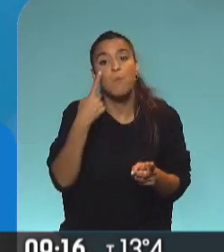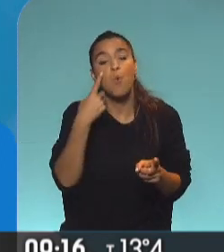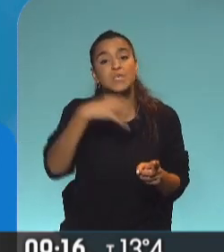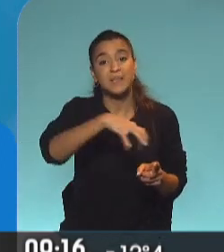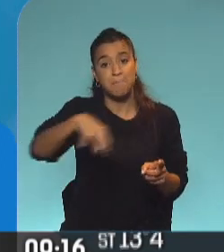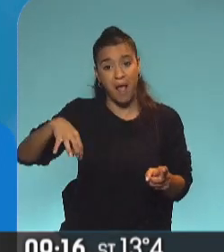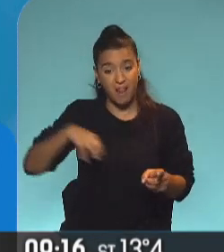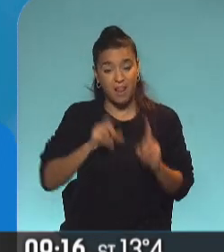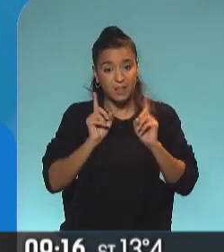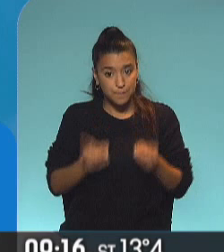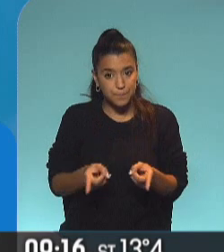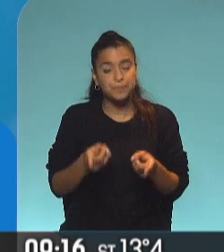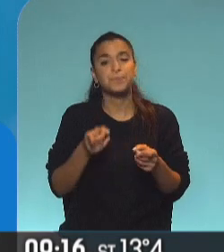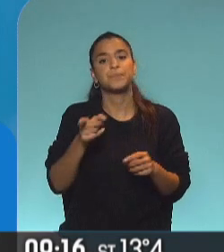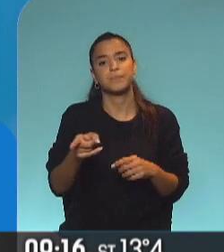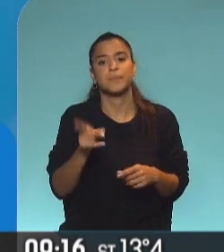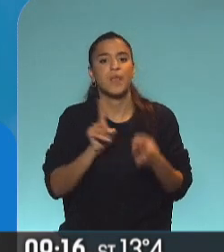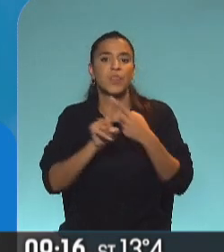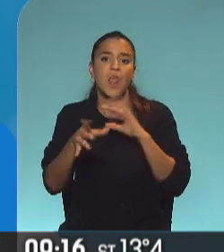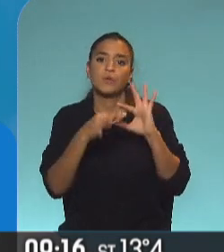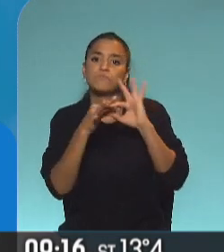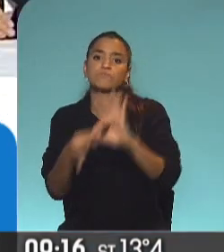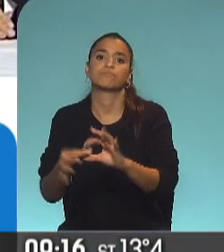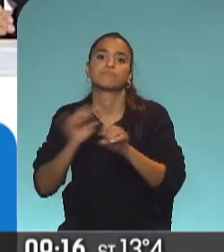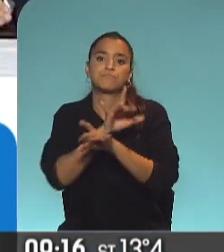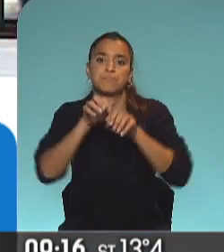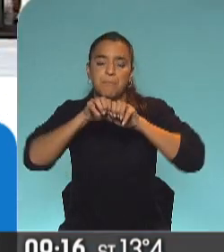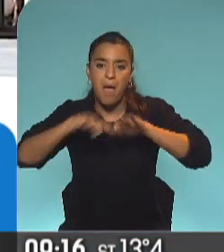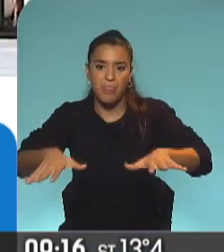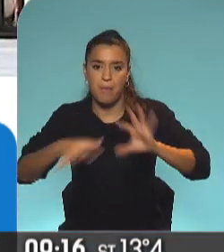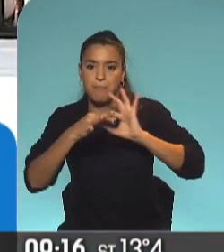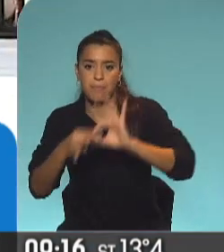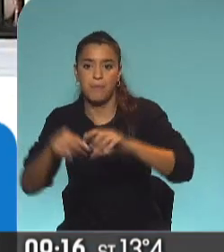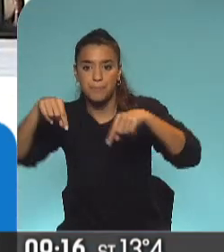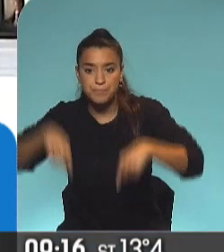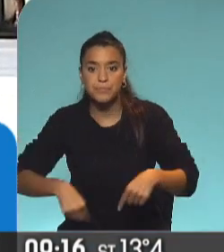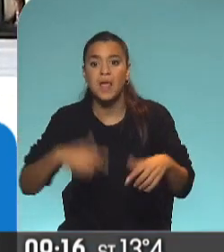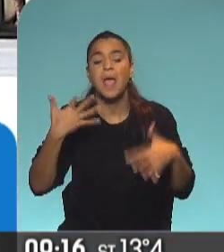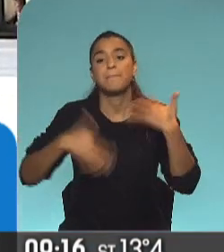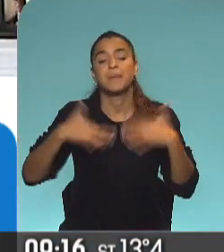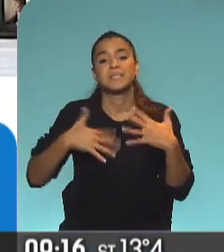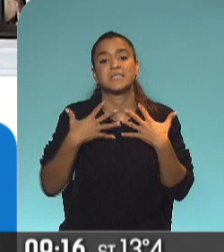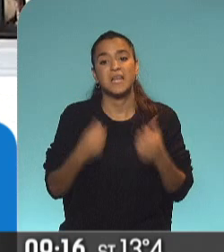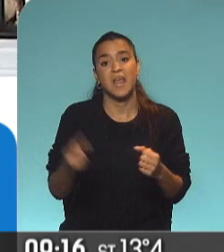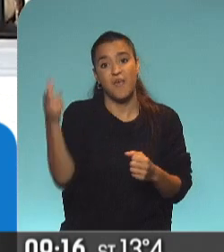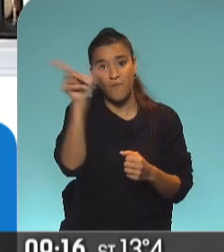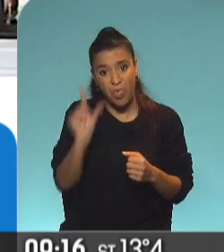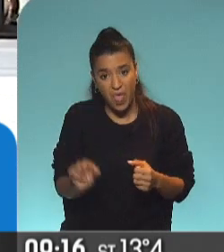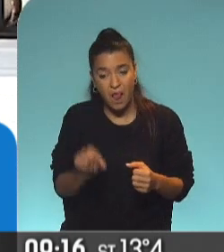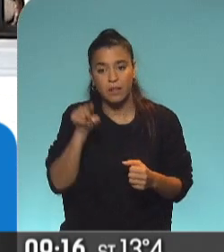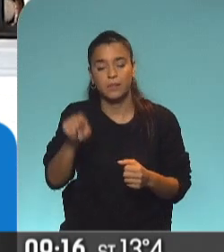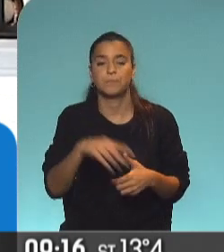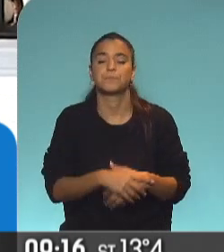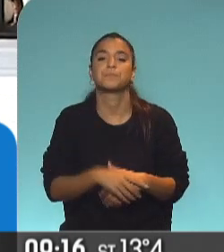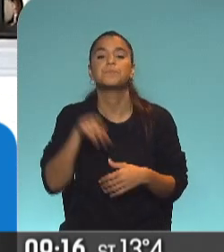municipales, están afectados directamente al abordaje de la pandemia. En ese sentido, en esta red de emergencia sanitaria federal, uno de